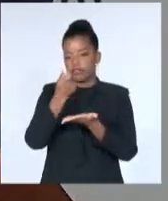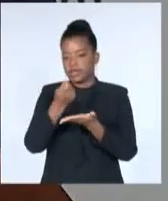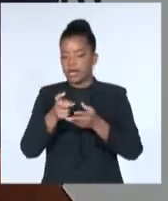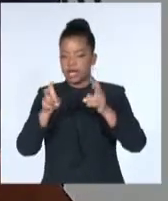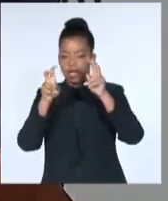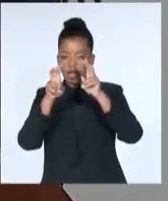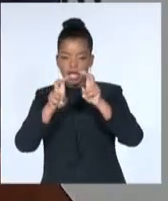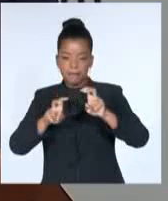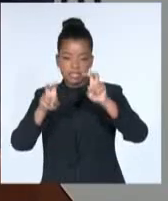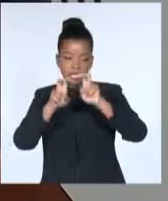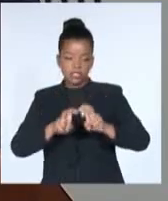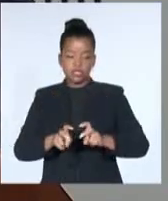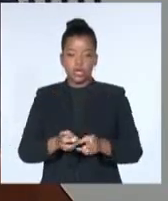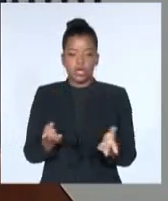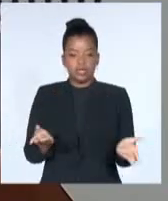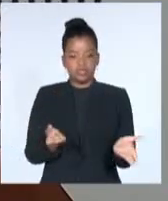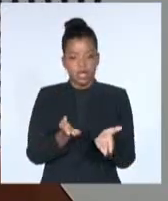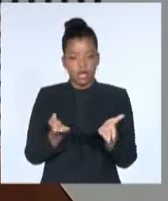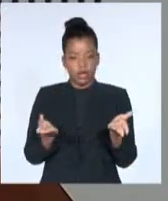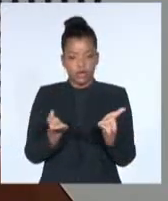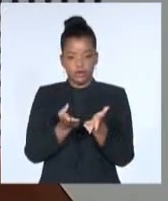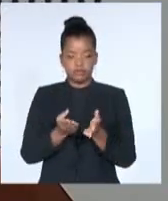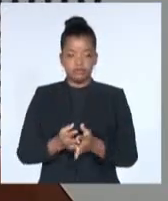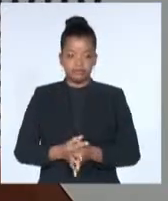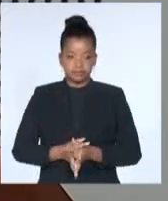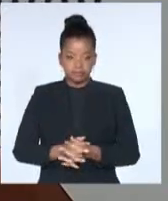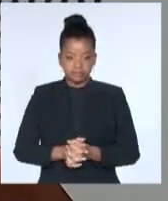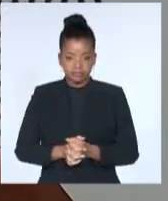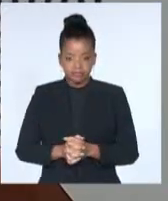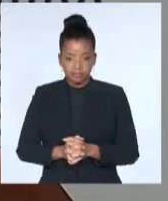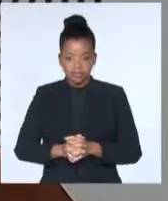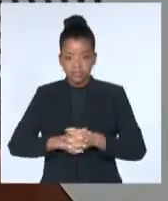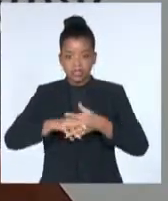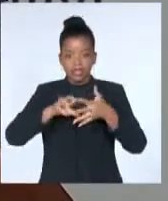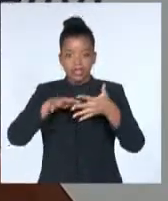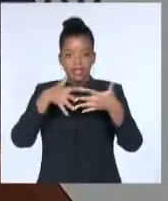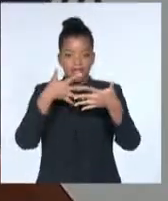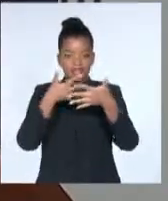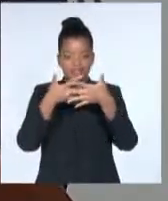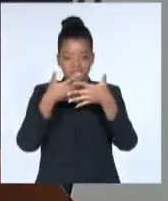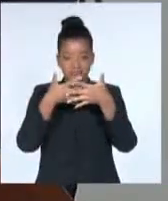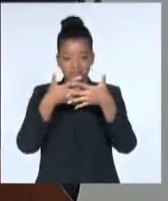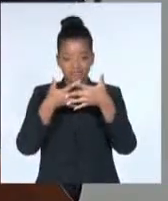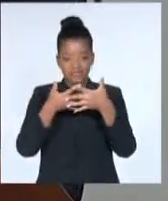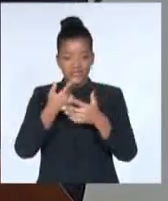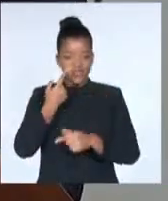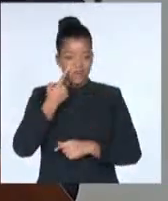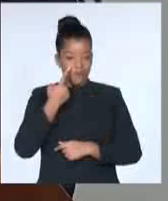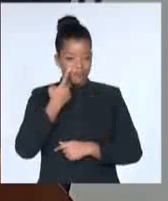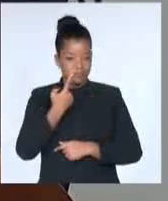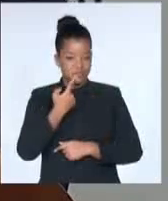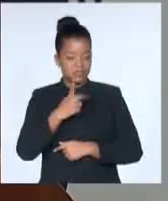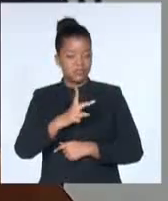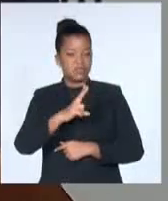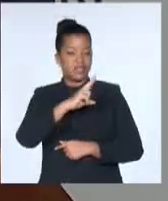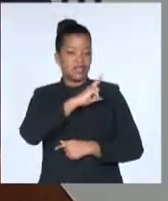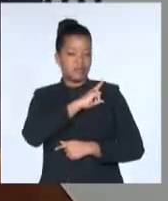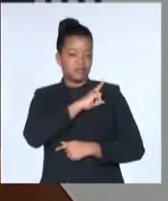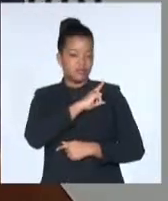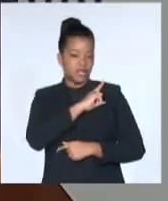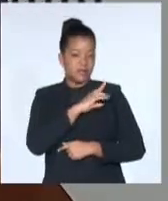desarrollo. En Irán, las empresas basadas en el conocimiento son responsables de más